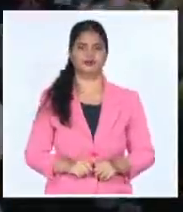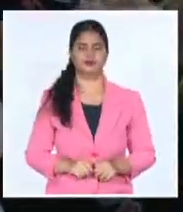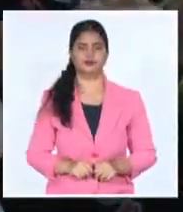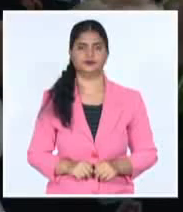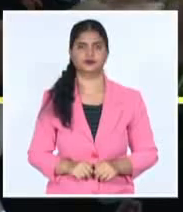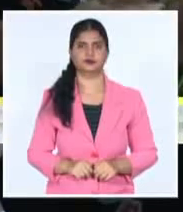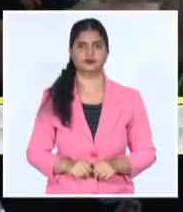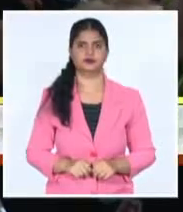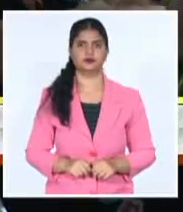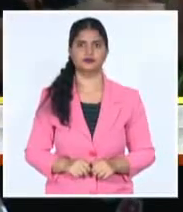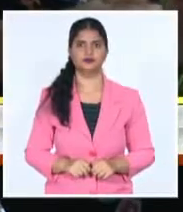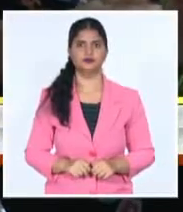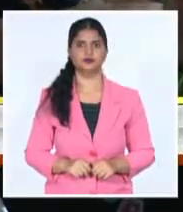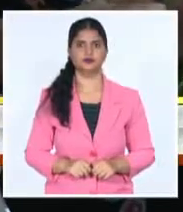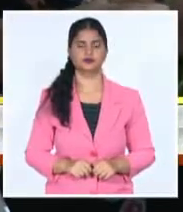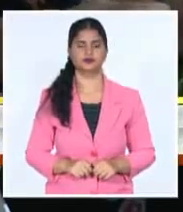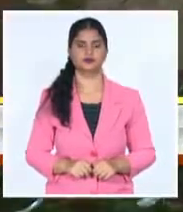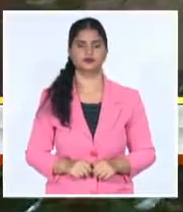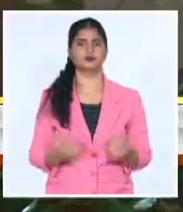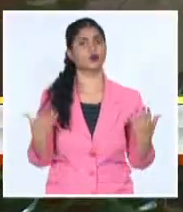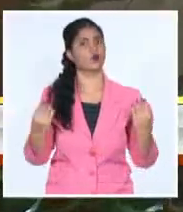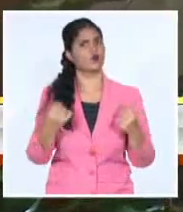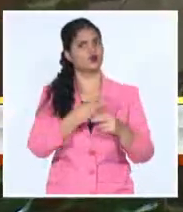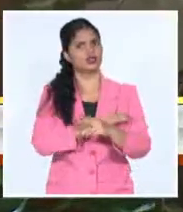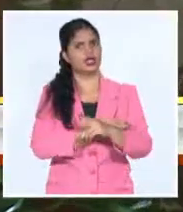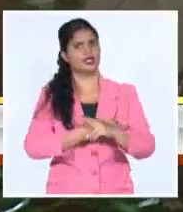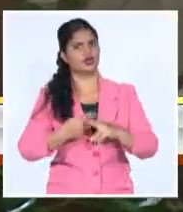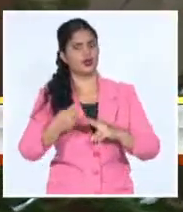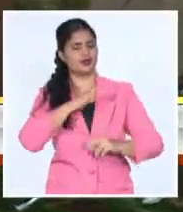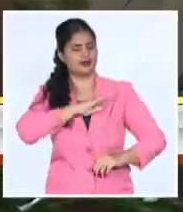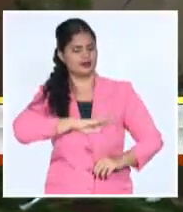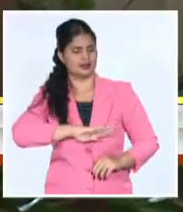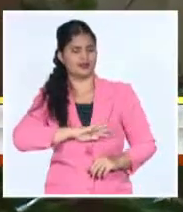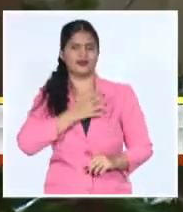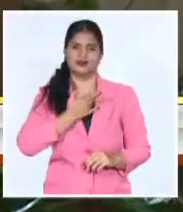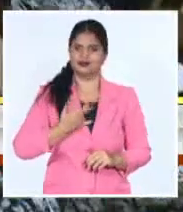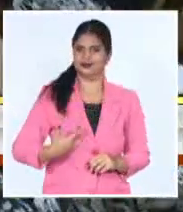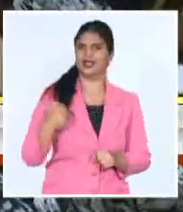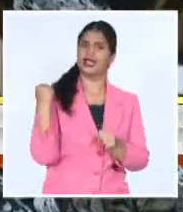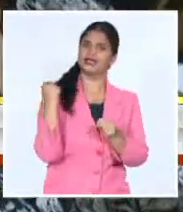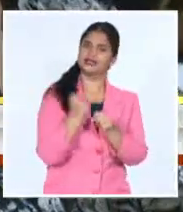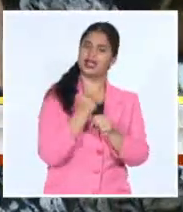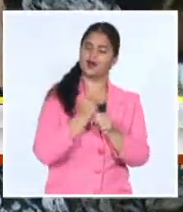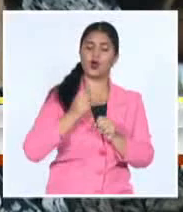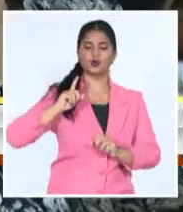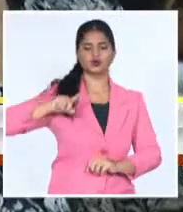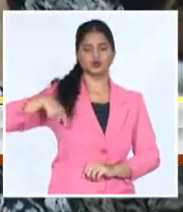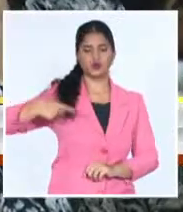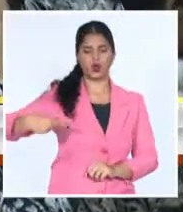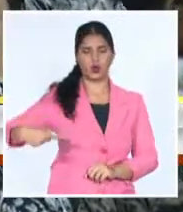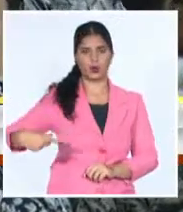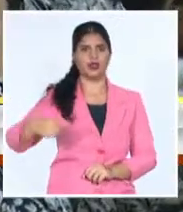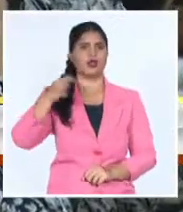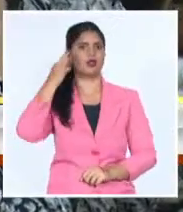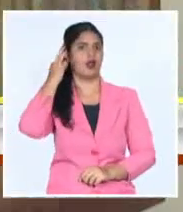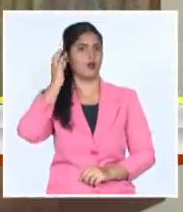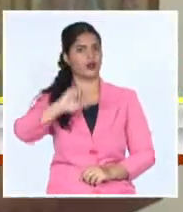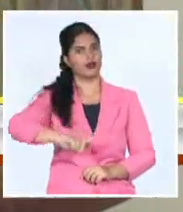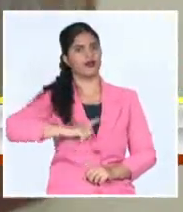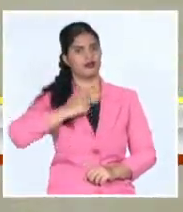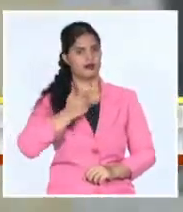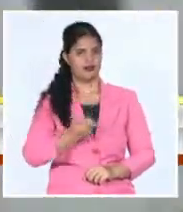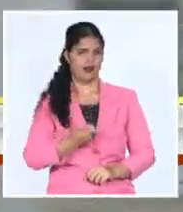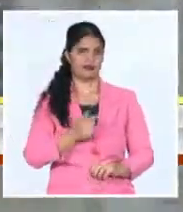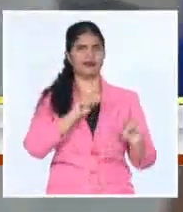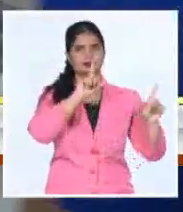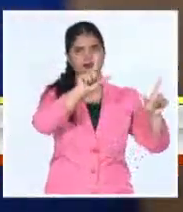Muchas son las historias, desde la sencillez y la labor cotidiana de la mujer en las artes visuales. Obras de reconocidas